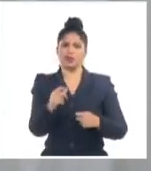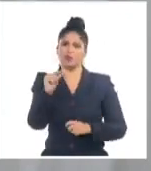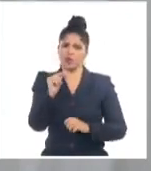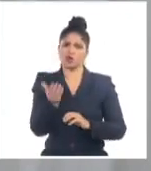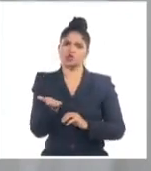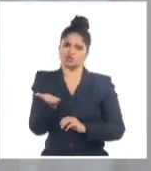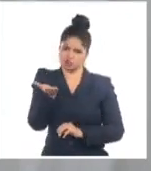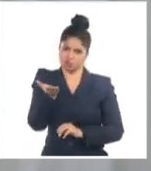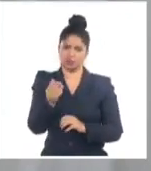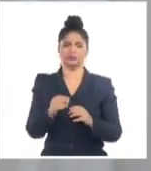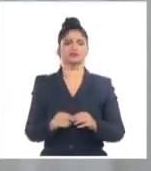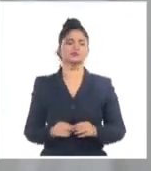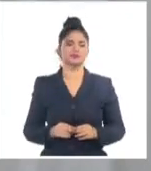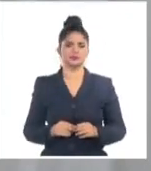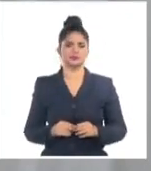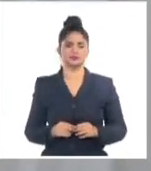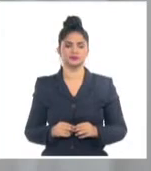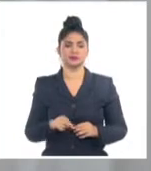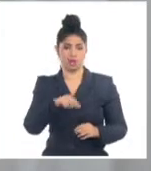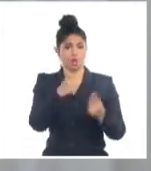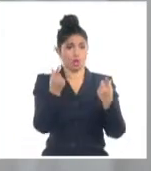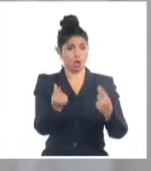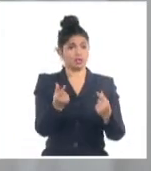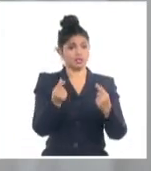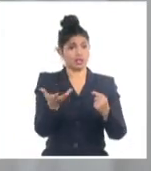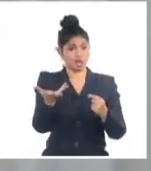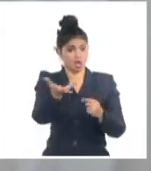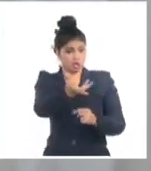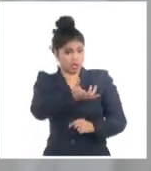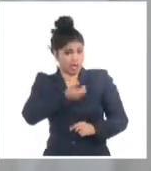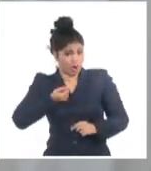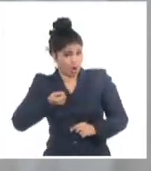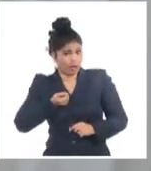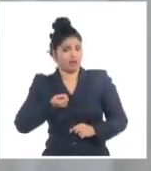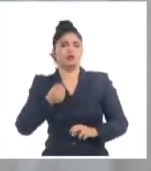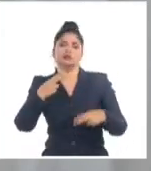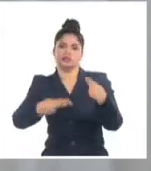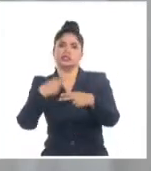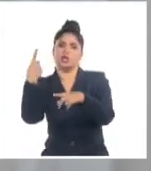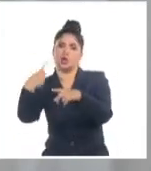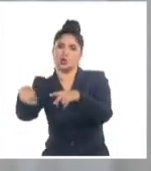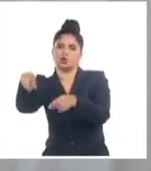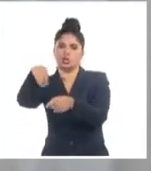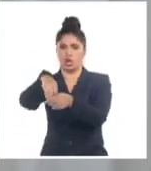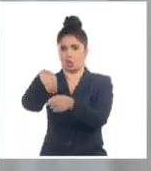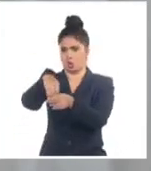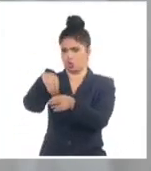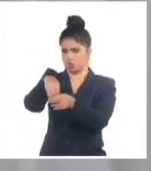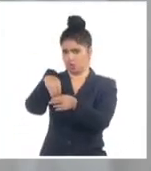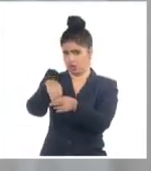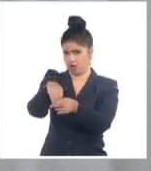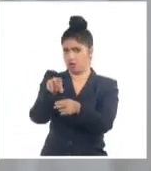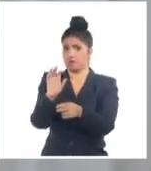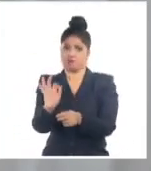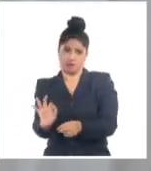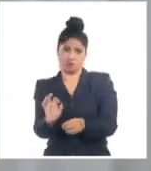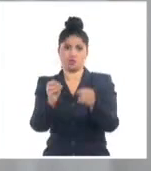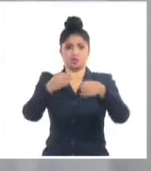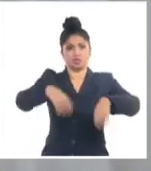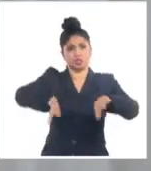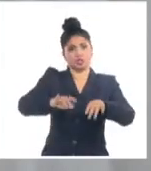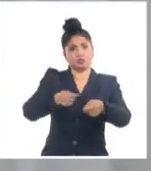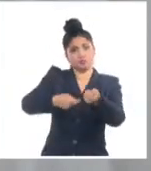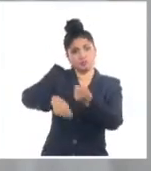otras actividades de producción de bienes y servicios de la economía. Las condiciones logísticas y la venta de combustible